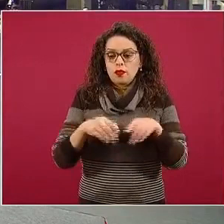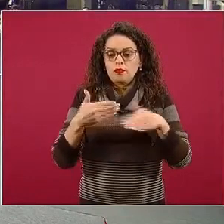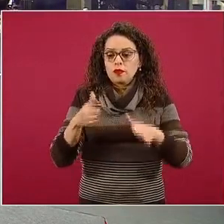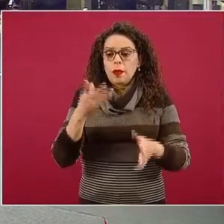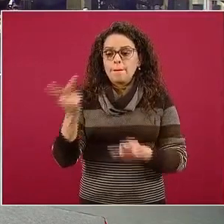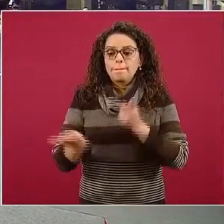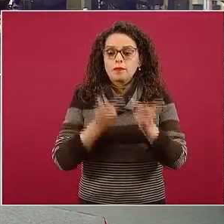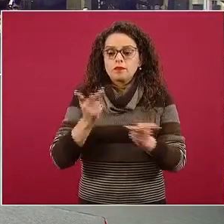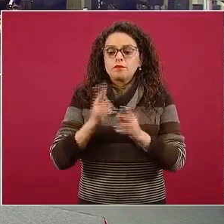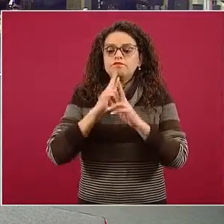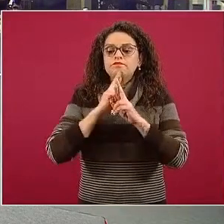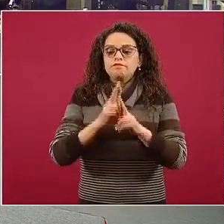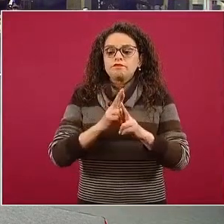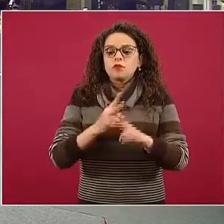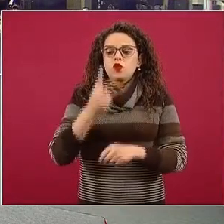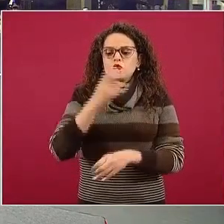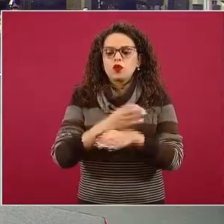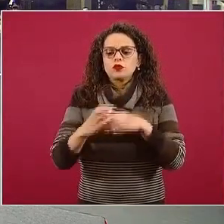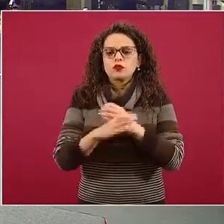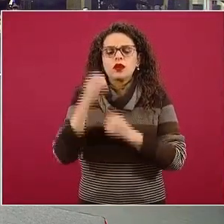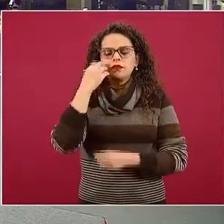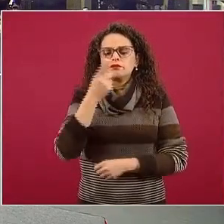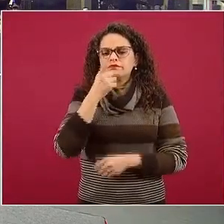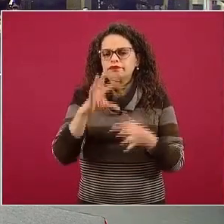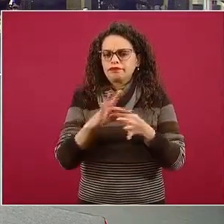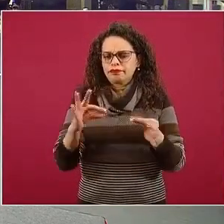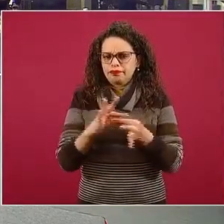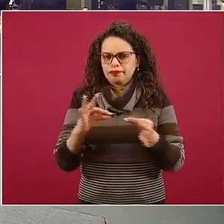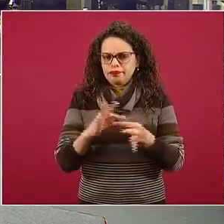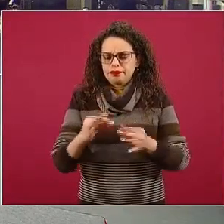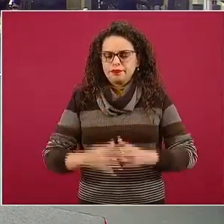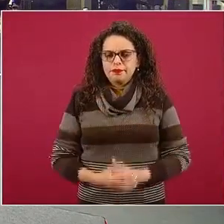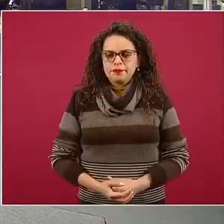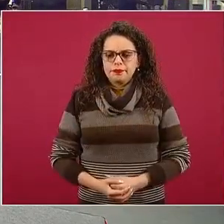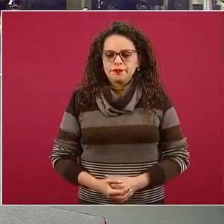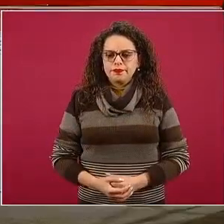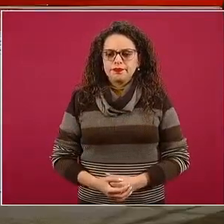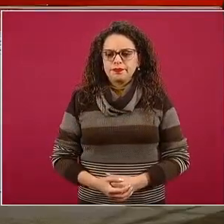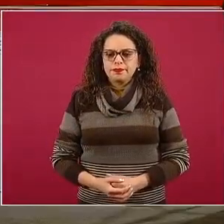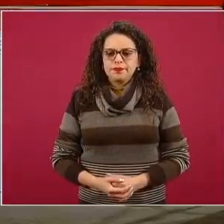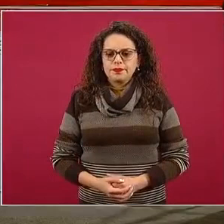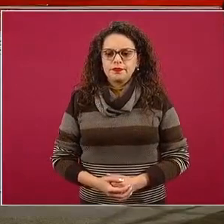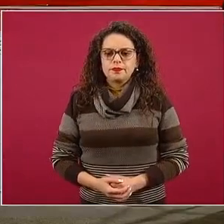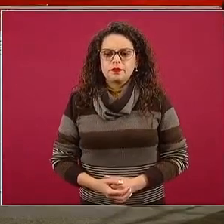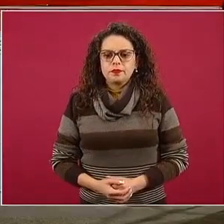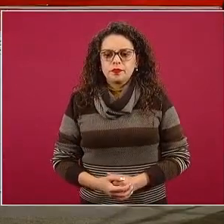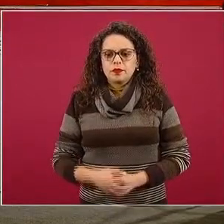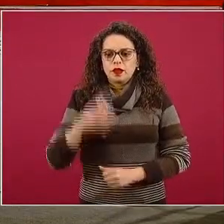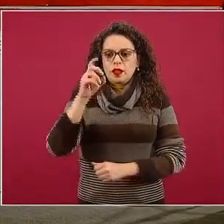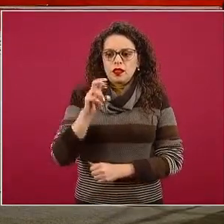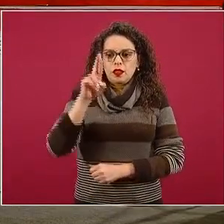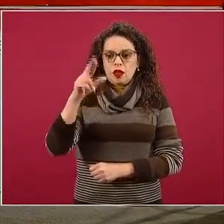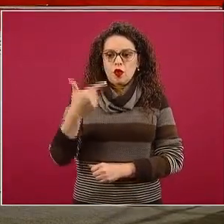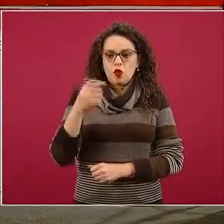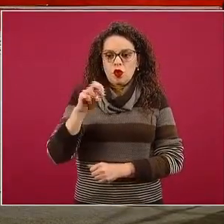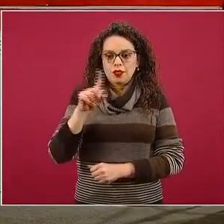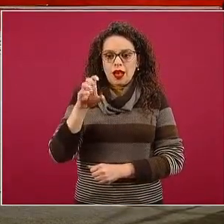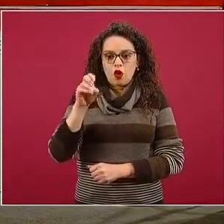y comentarios, comentar dos cosas. Una, como ya señala al final de su presentación, el doctor González